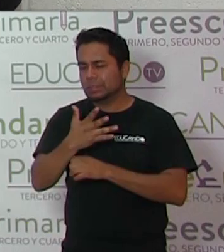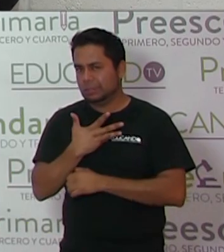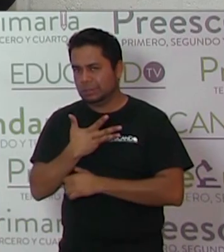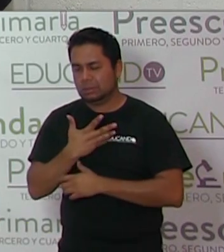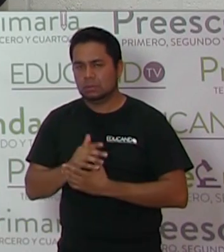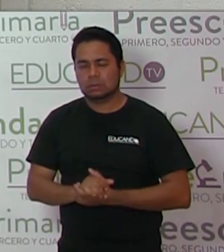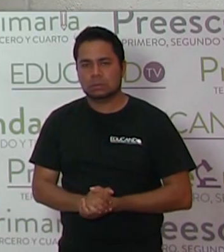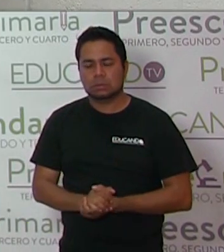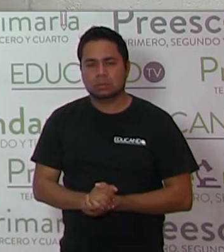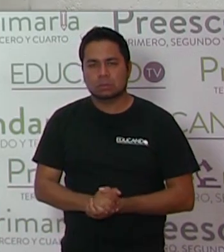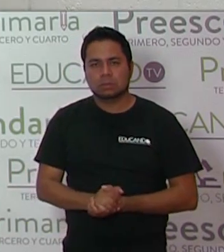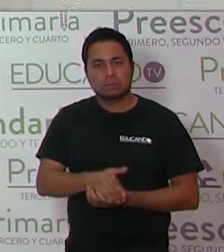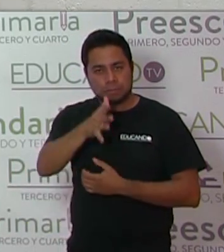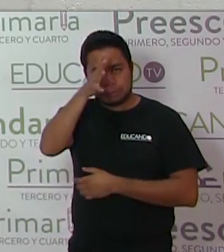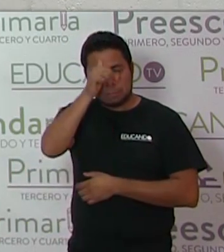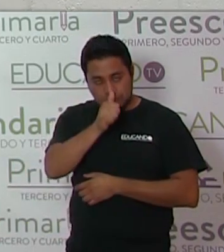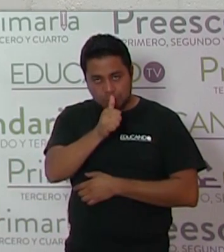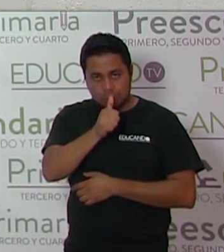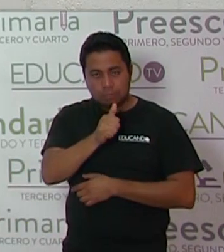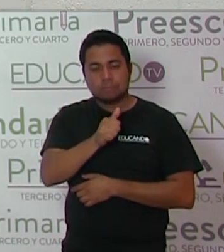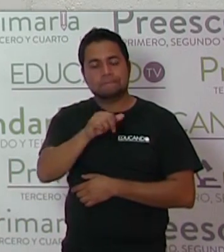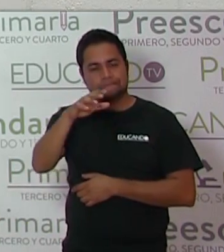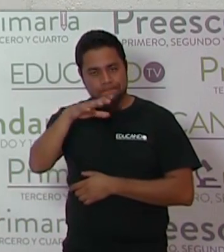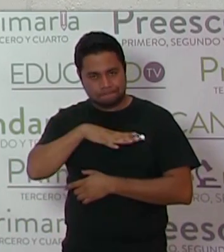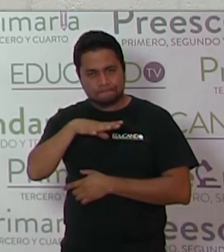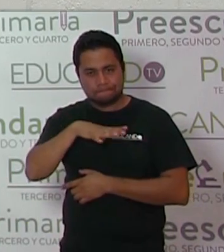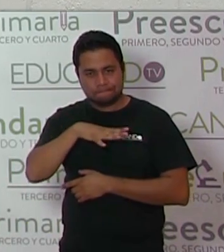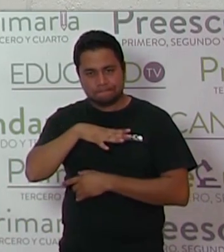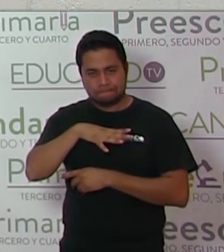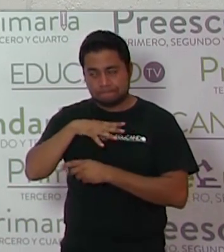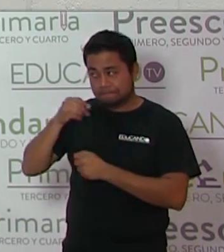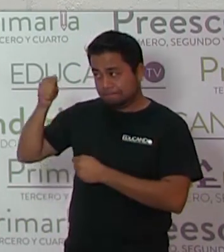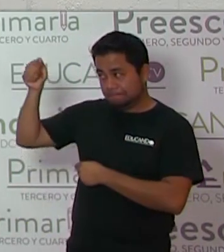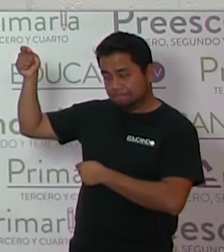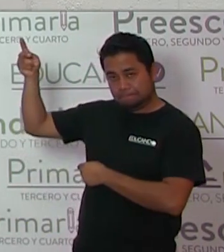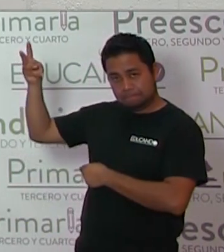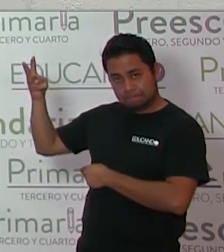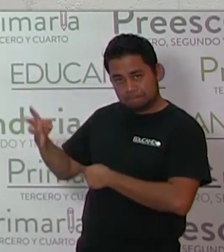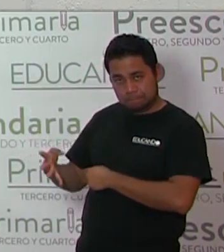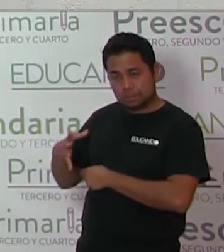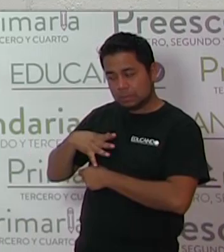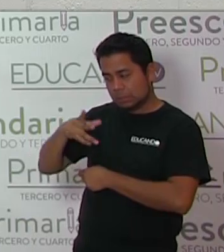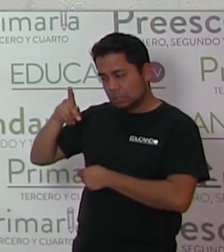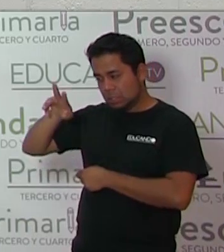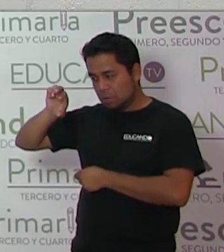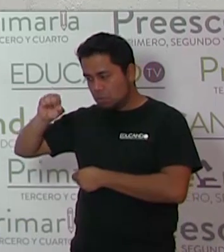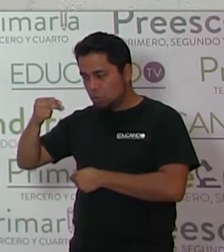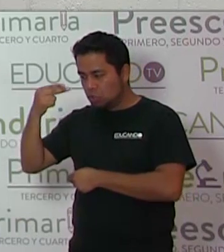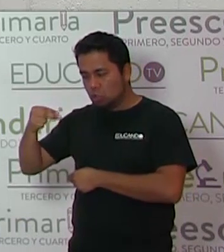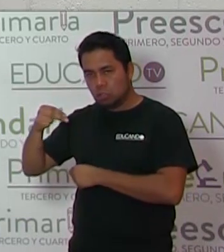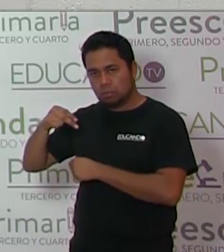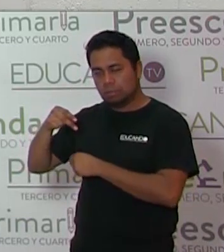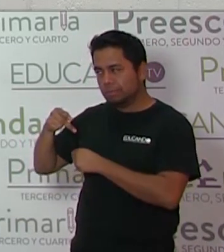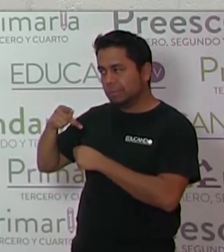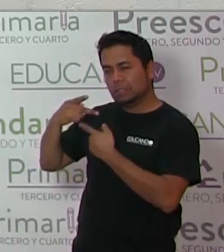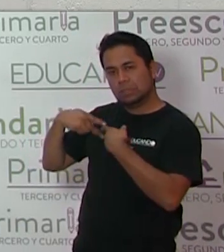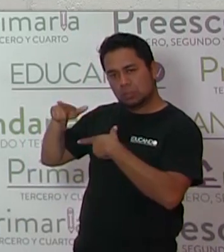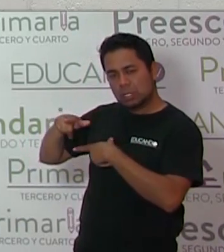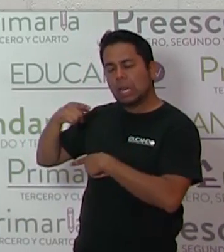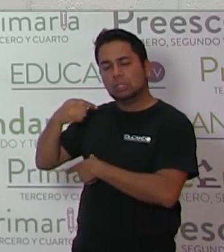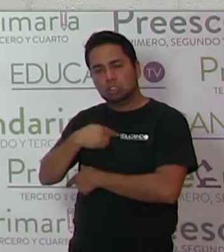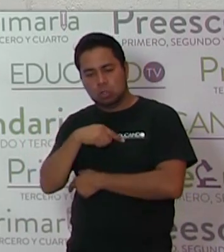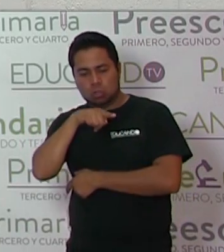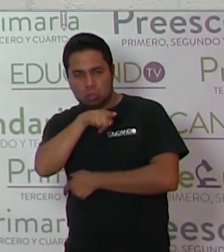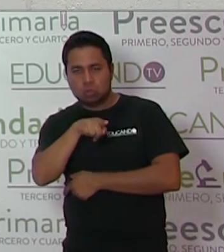es? Acuérdense que tenemos todos estos pronombres personales.